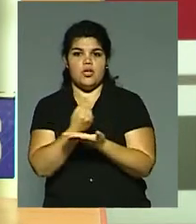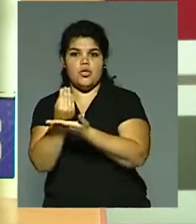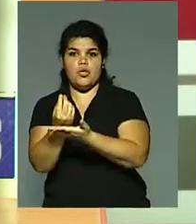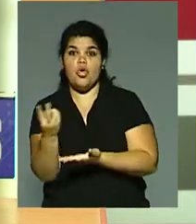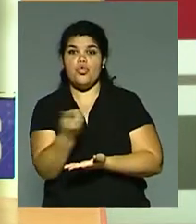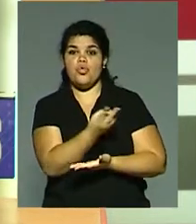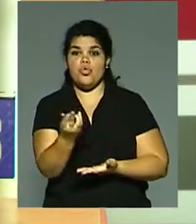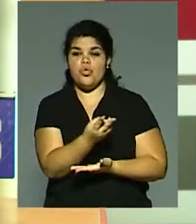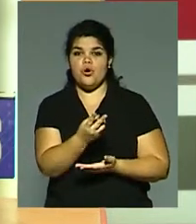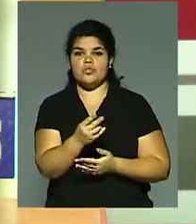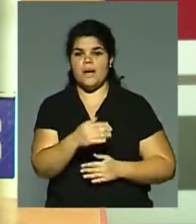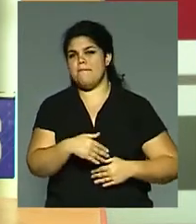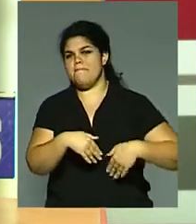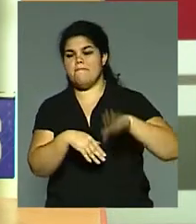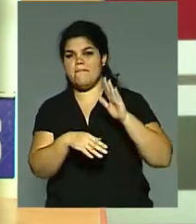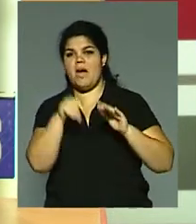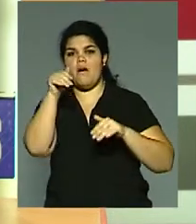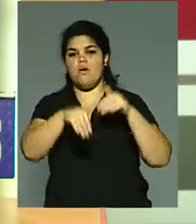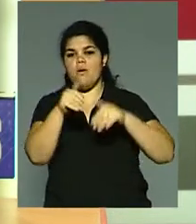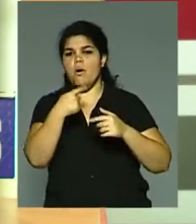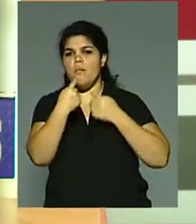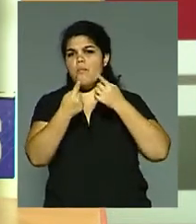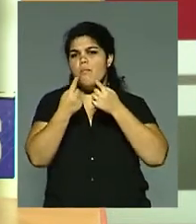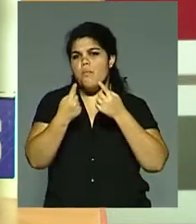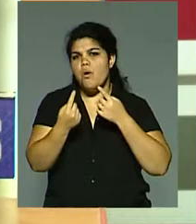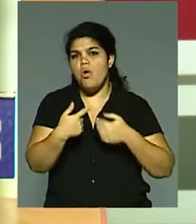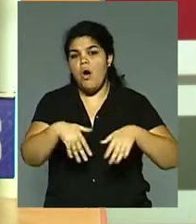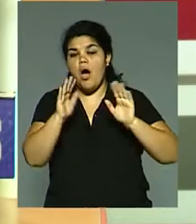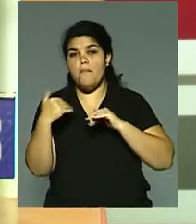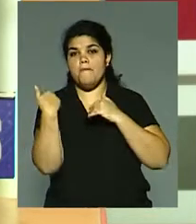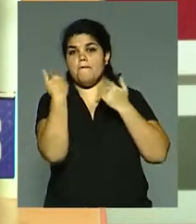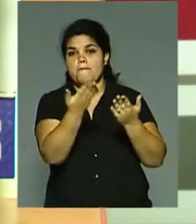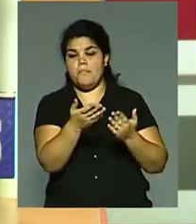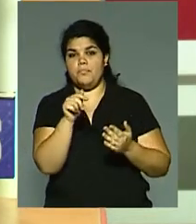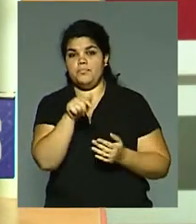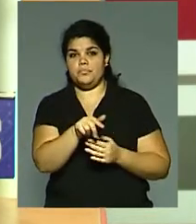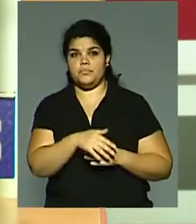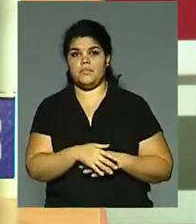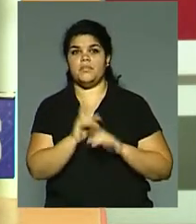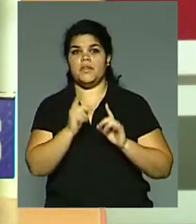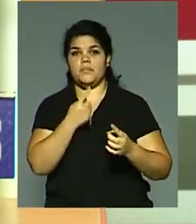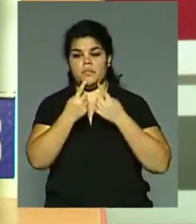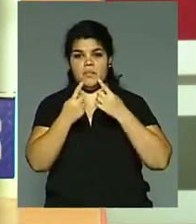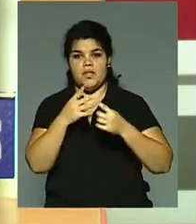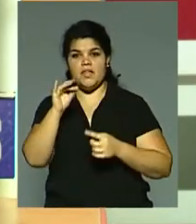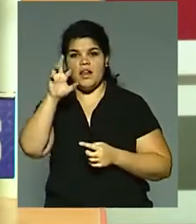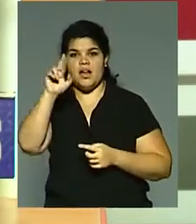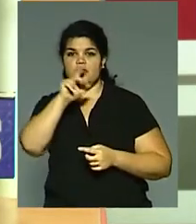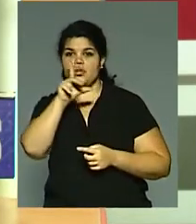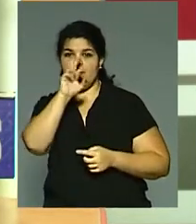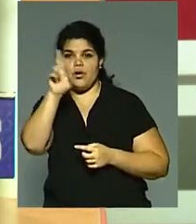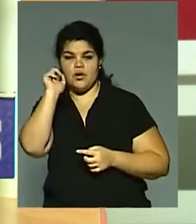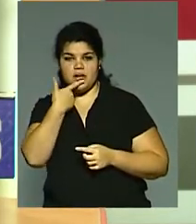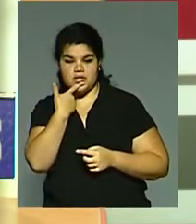que aventajan al resto cuando se habla de mediciones. Hablábamos concretamente de una encuesta de Reale Dalatorre. Para hablarnos del tema